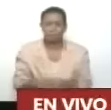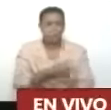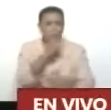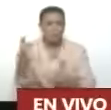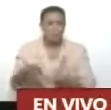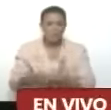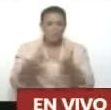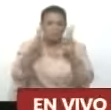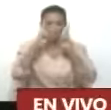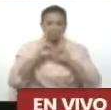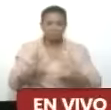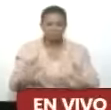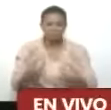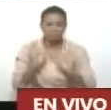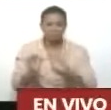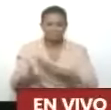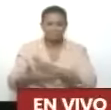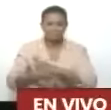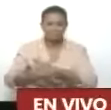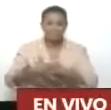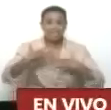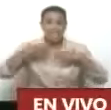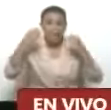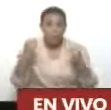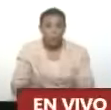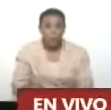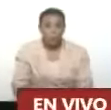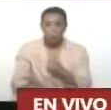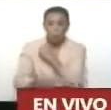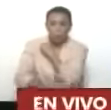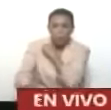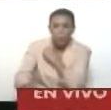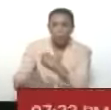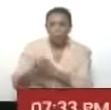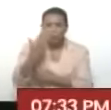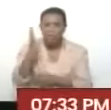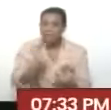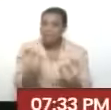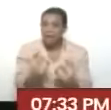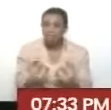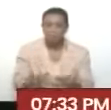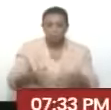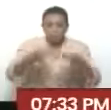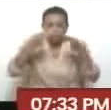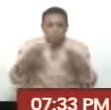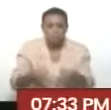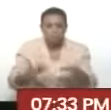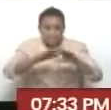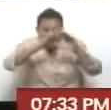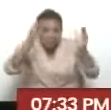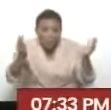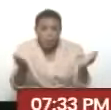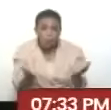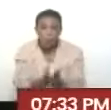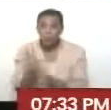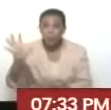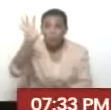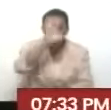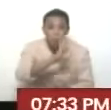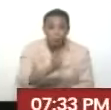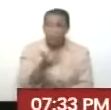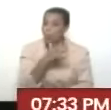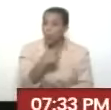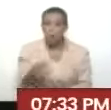Totalmente garantizable, seguro, como el más seguro del mundo, único en el